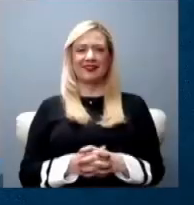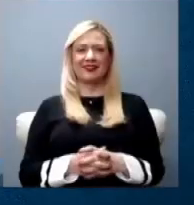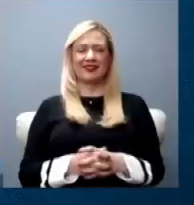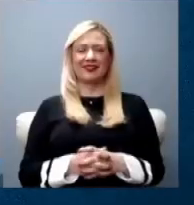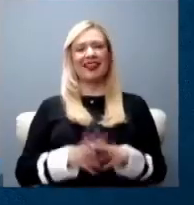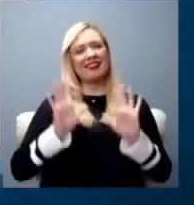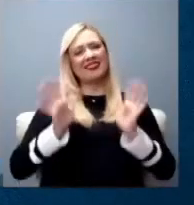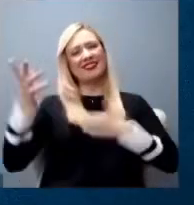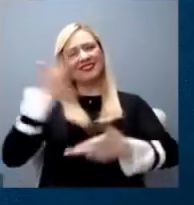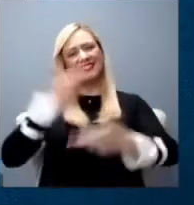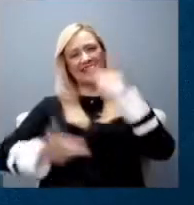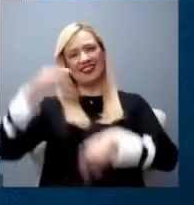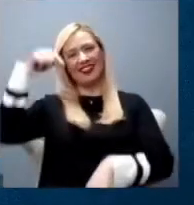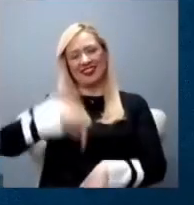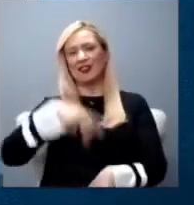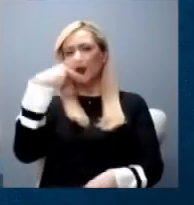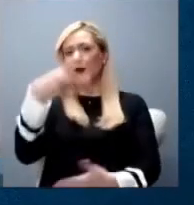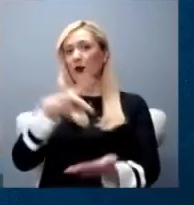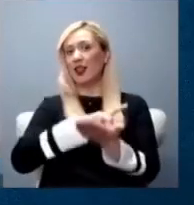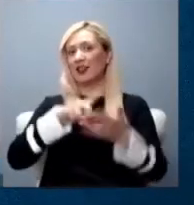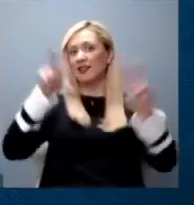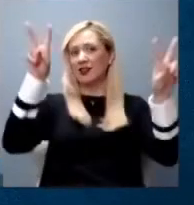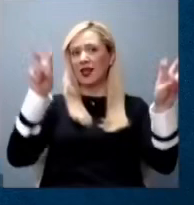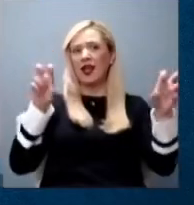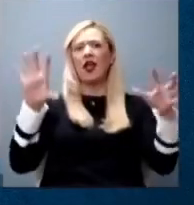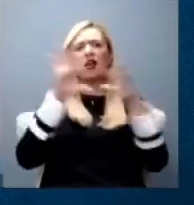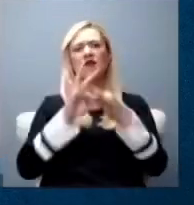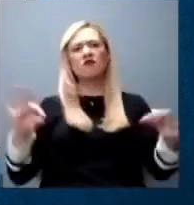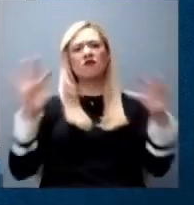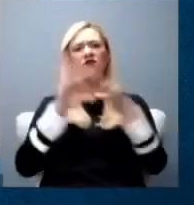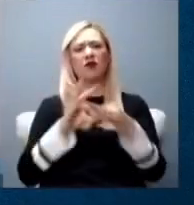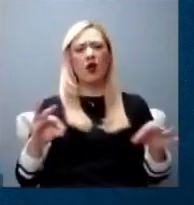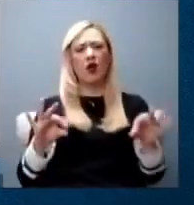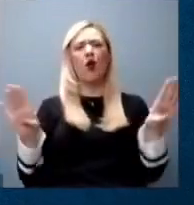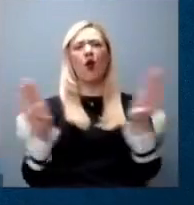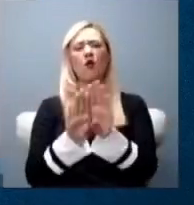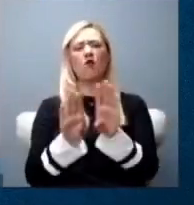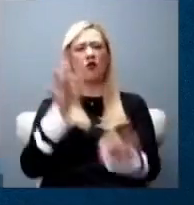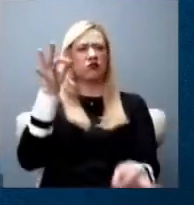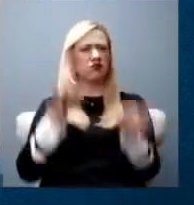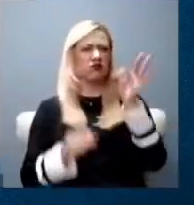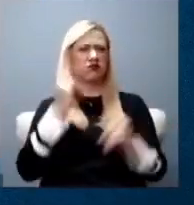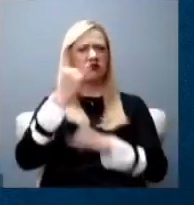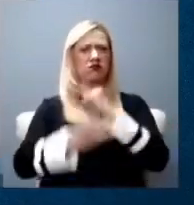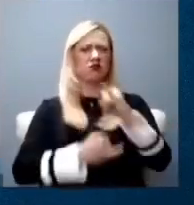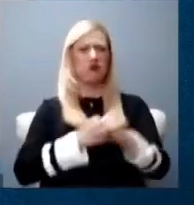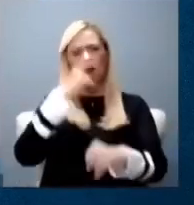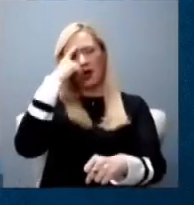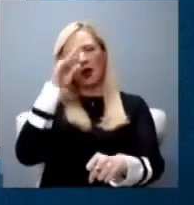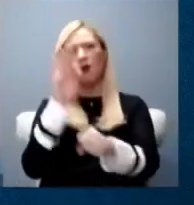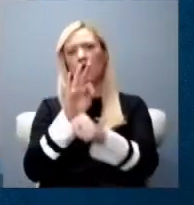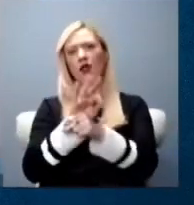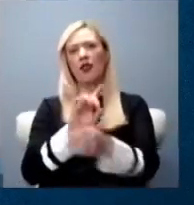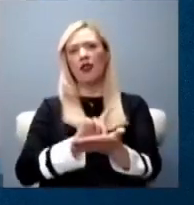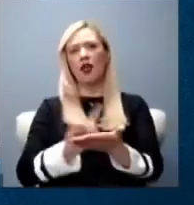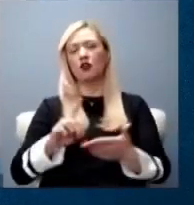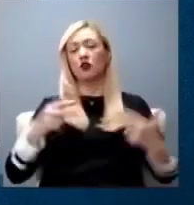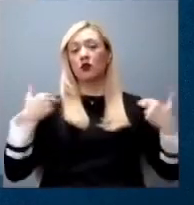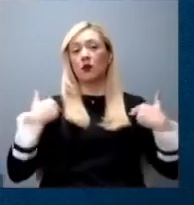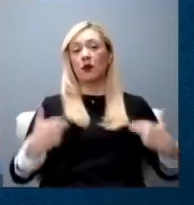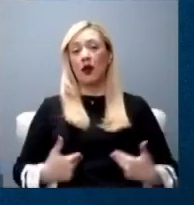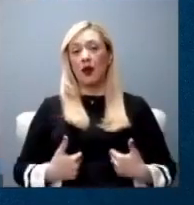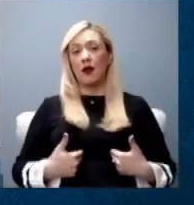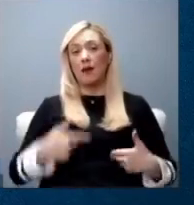Ya estamos de regreso en su programa Tus Derechos. Estamos platicando sobre el papel de los tribunales internacionales en la protección de derechos humanos. Para